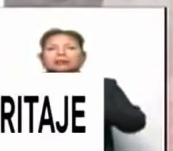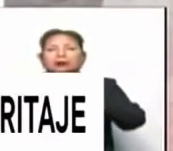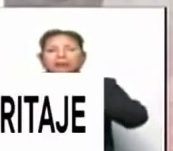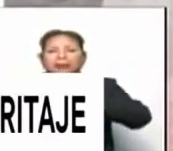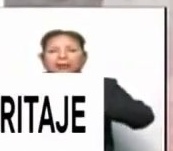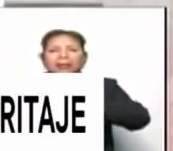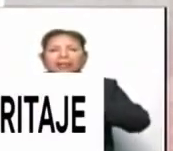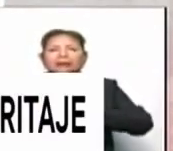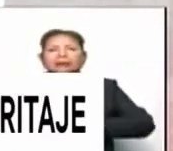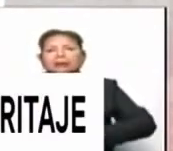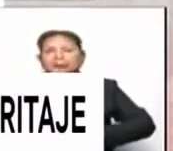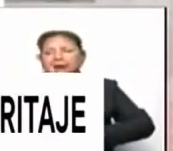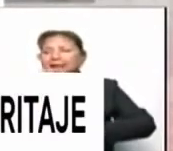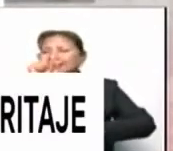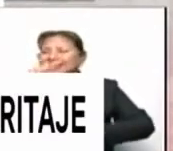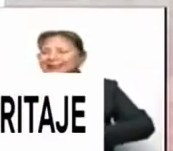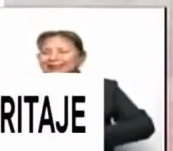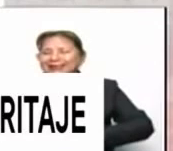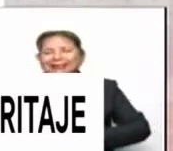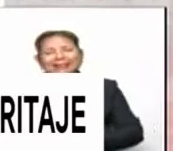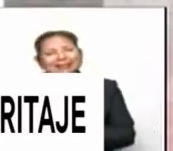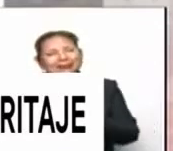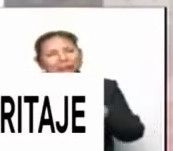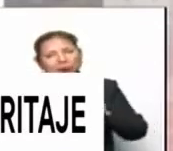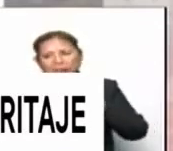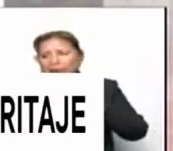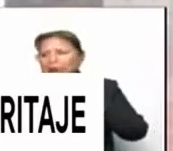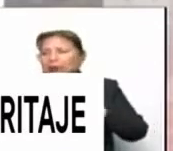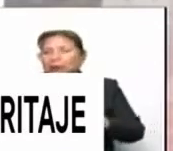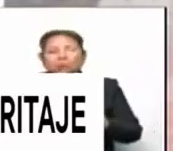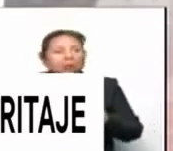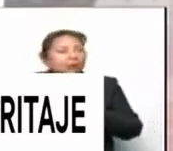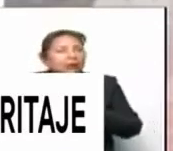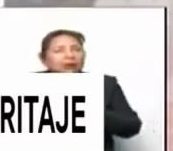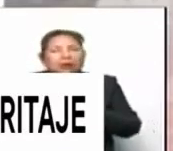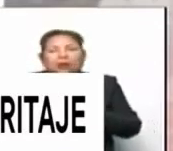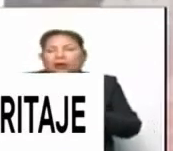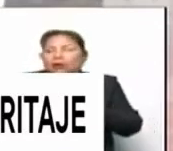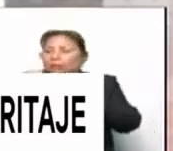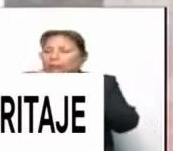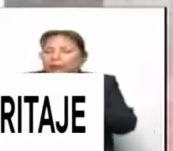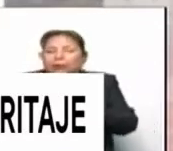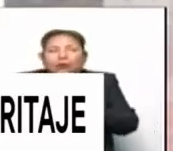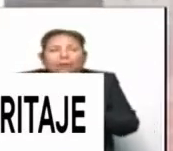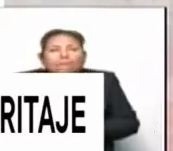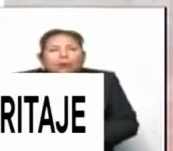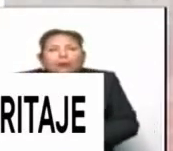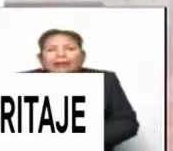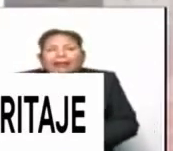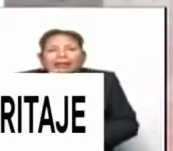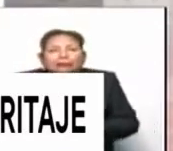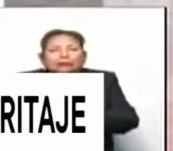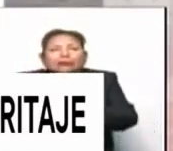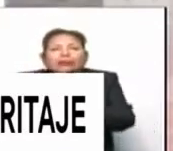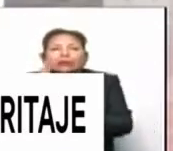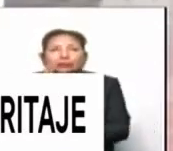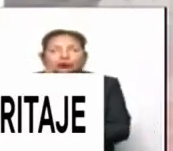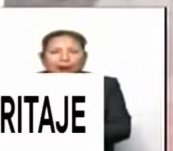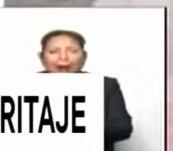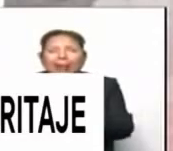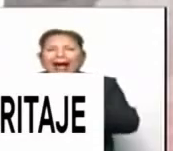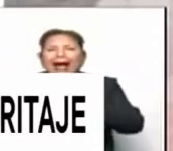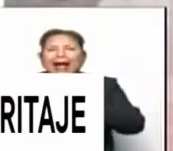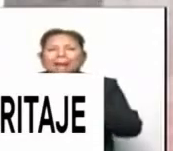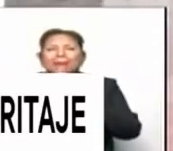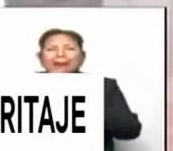mesa directiva. Si es que así lo aceptan sus anteriores integrantes, reponerlos, porque ellos renunciaron en base